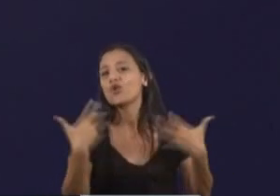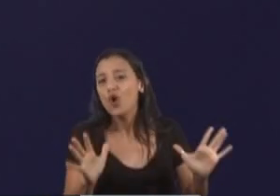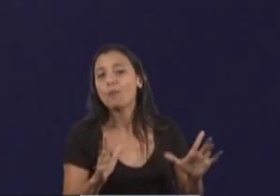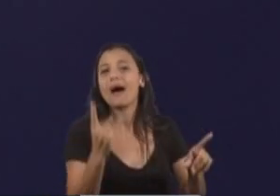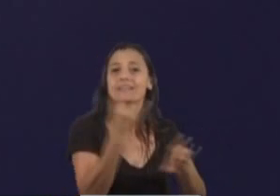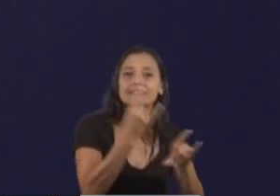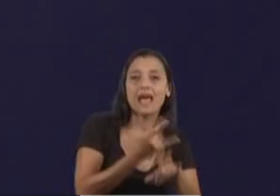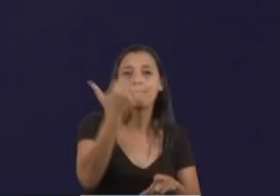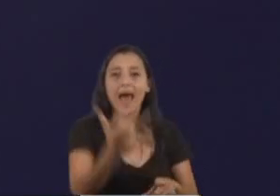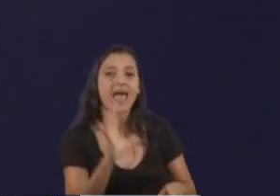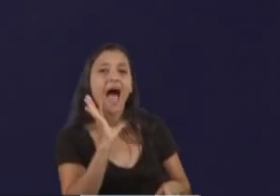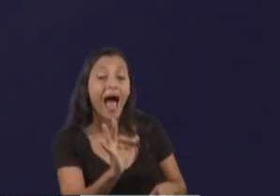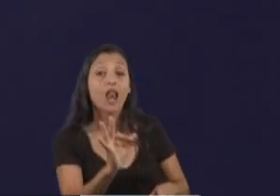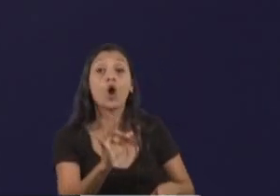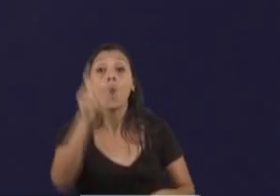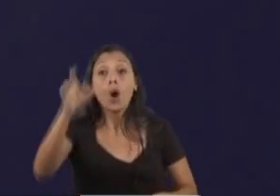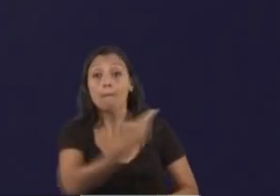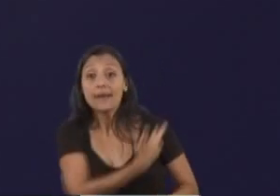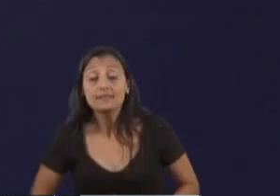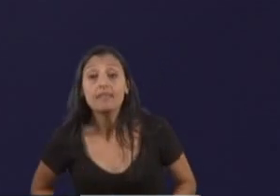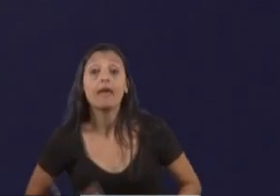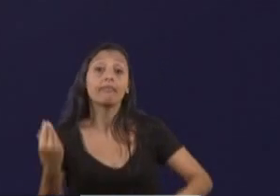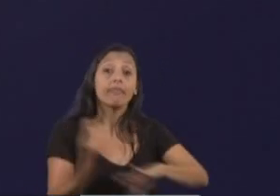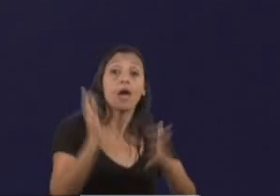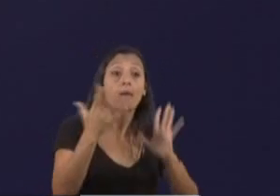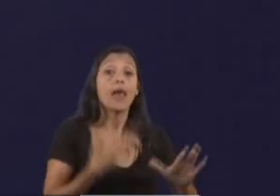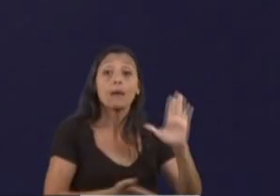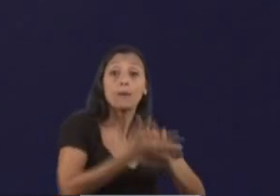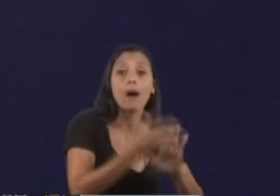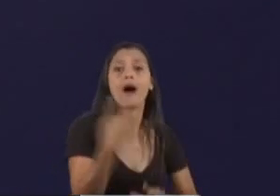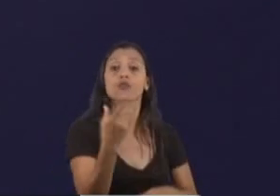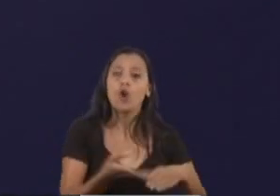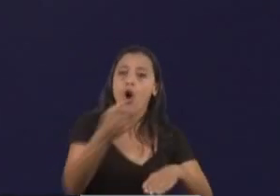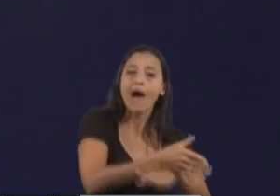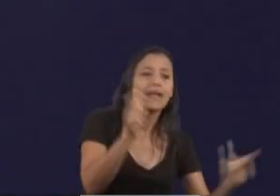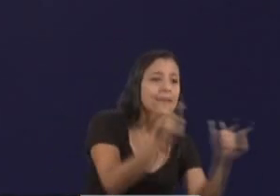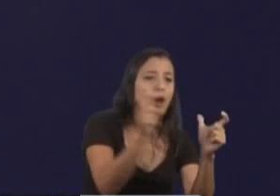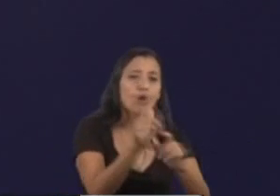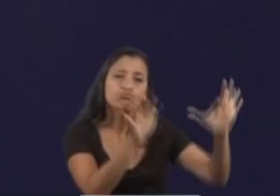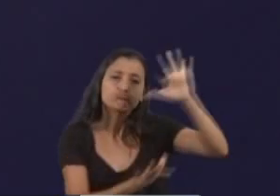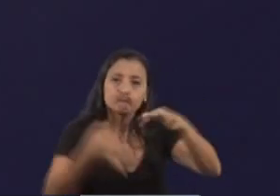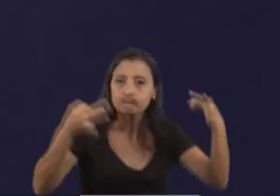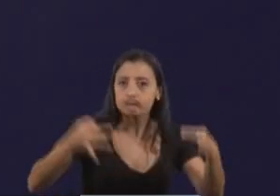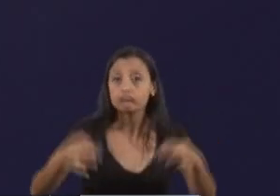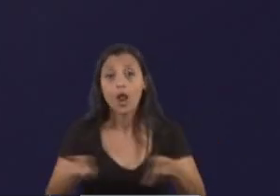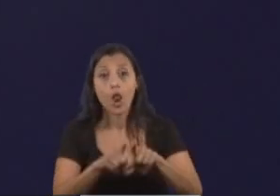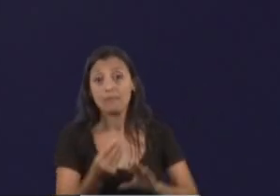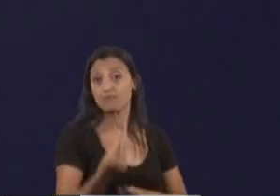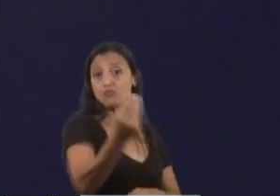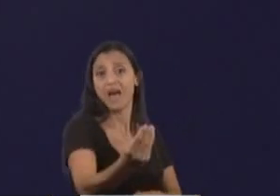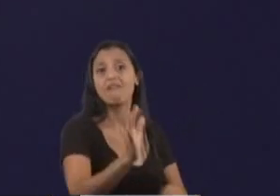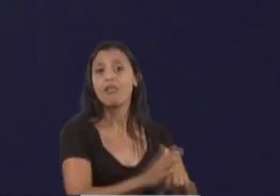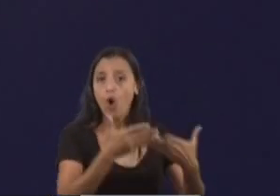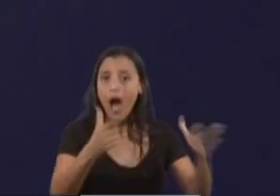en todas las presencias del presidente, pero bueno, especialmente en una de tamaña envergadura como tiene la apertura de sesiones